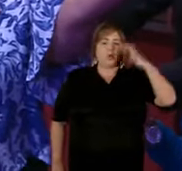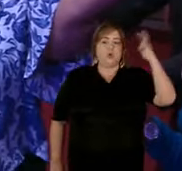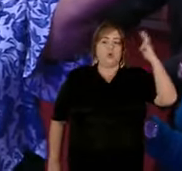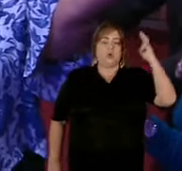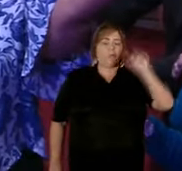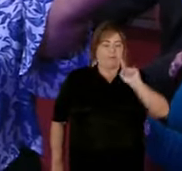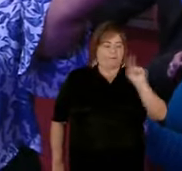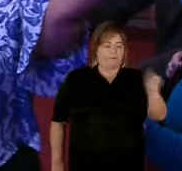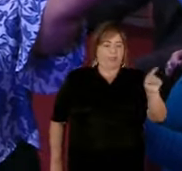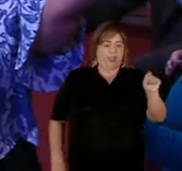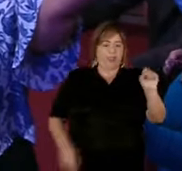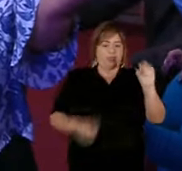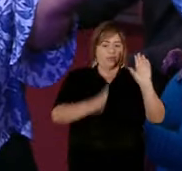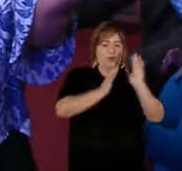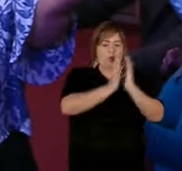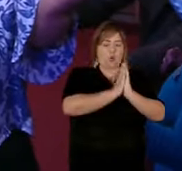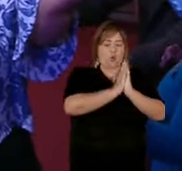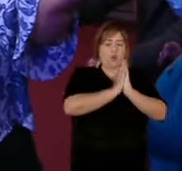Pastor Egaldo allá.